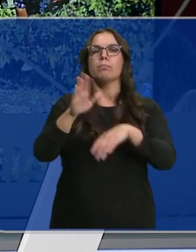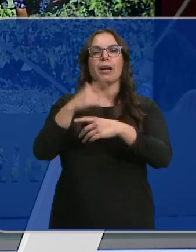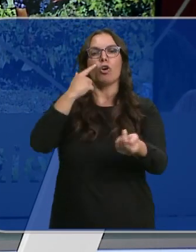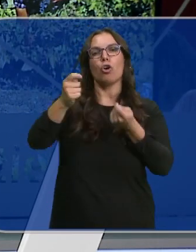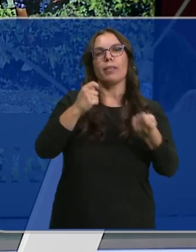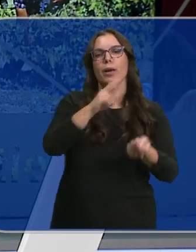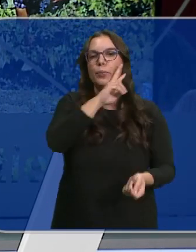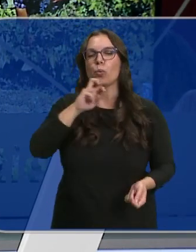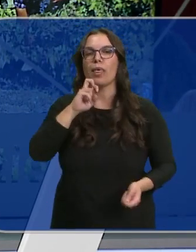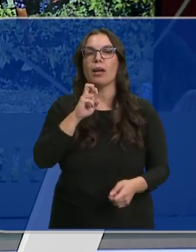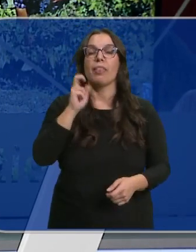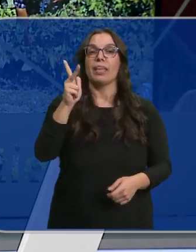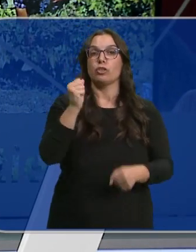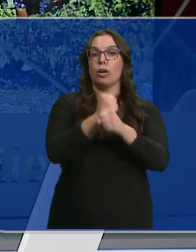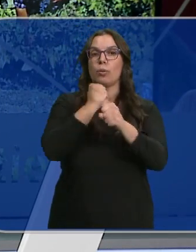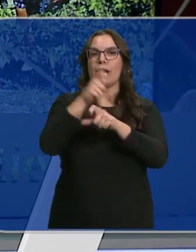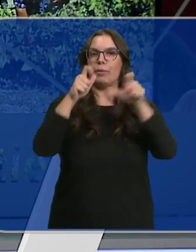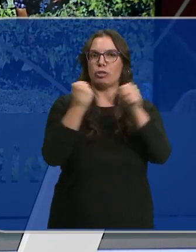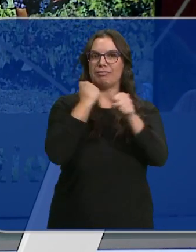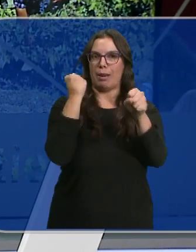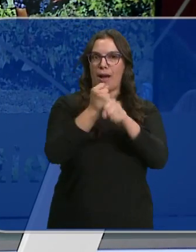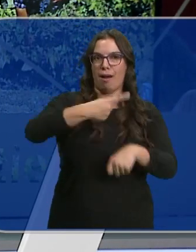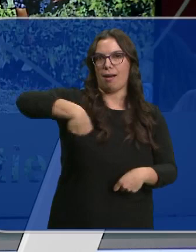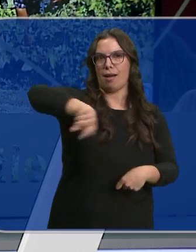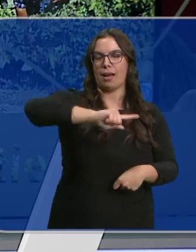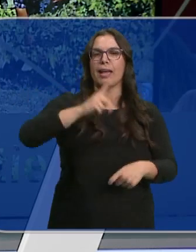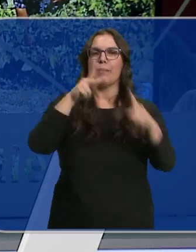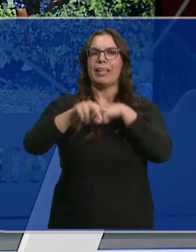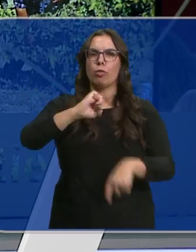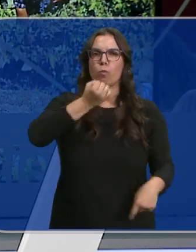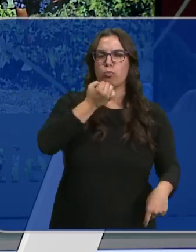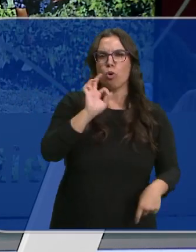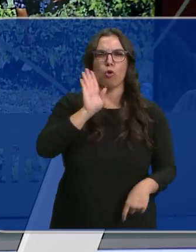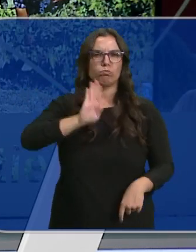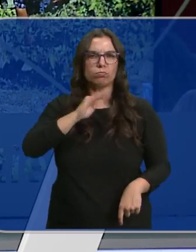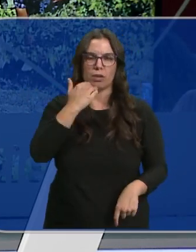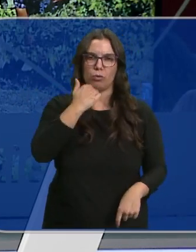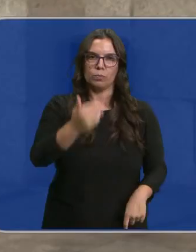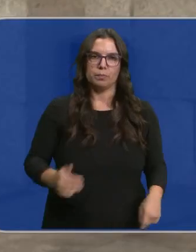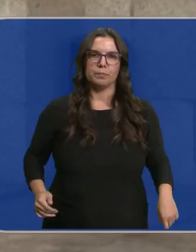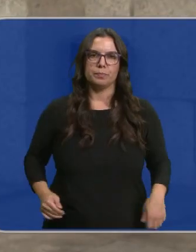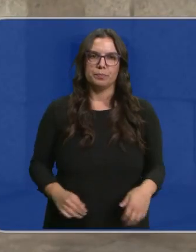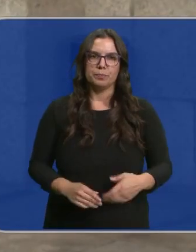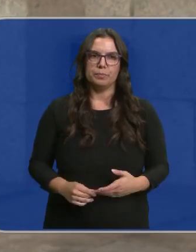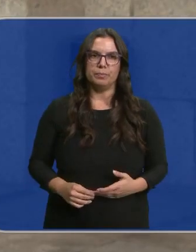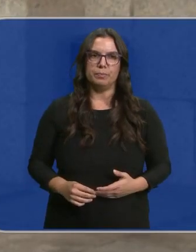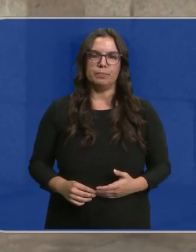seguridad de los temporeros y garantizar sus derechos, evitando cualquier tipo de abuso o irregularidad.